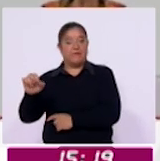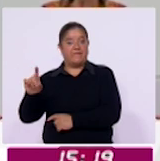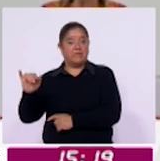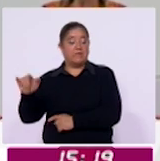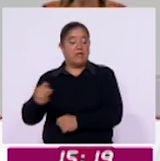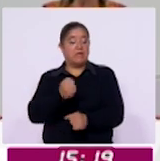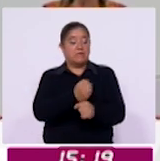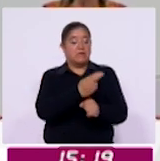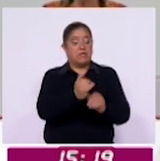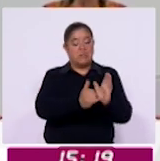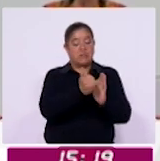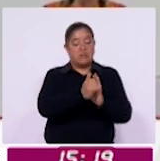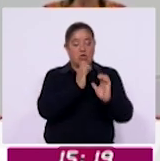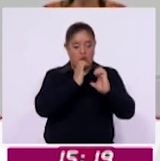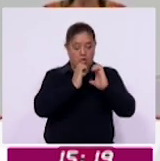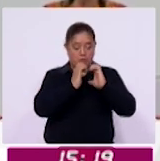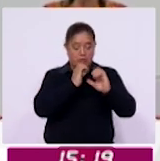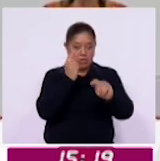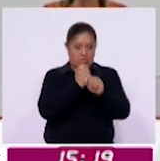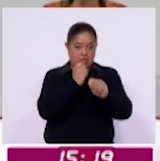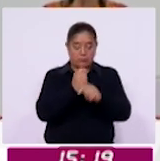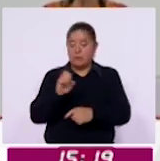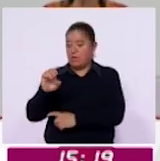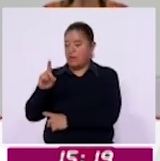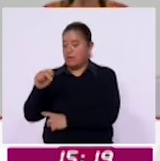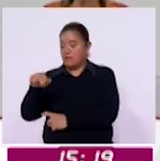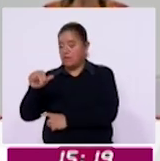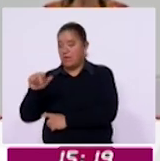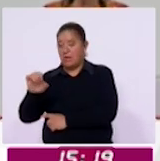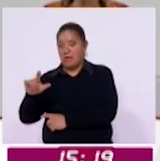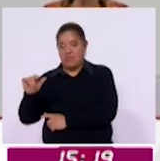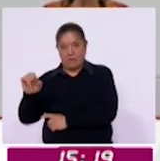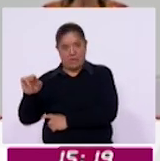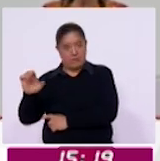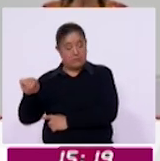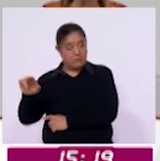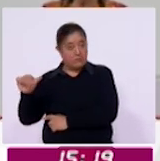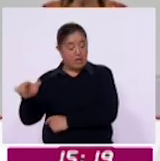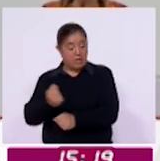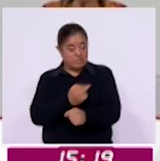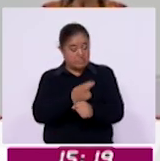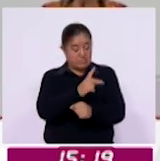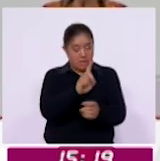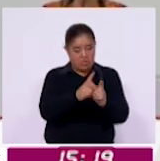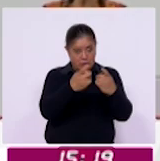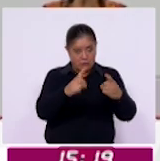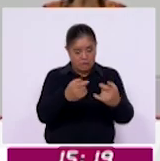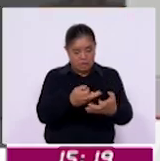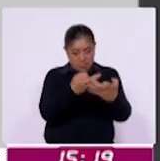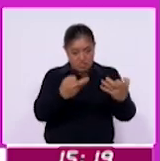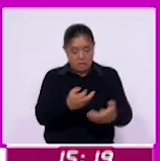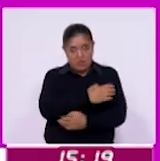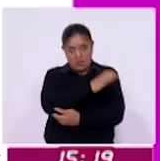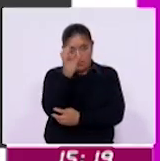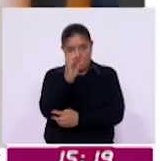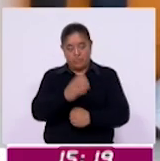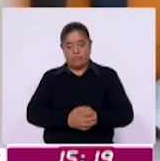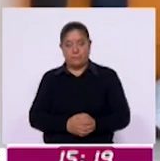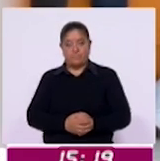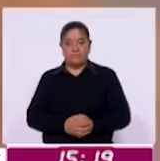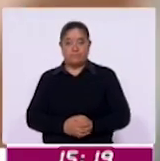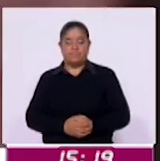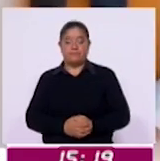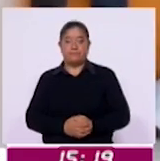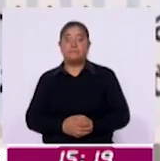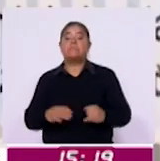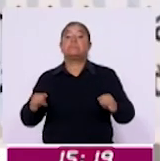Infraestructura, Comunicaciones y Transportes, y Edna Elena Vega Rangel como secretaria de Desarrollo Territorial y Agrario.